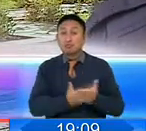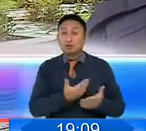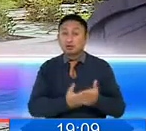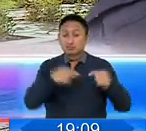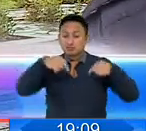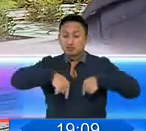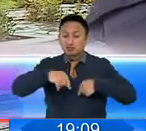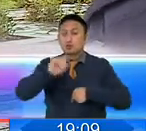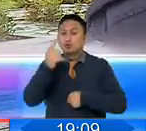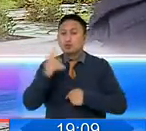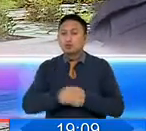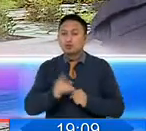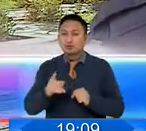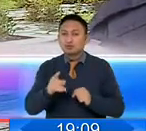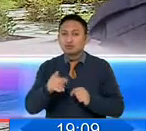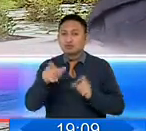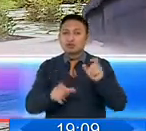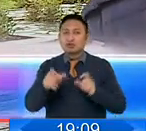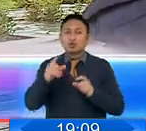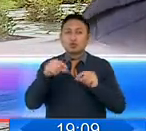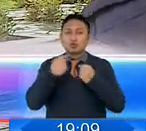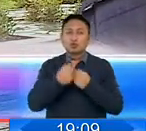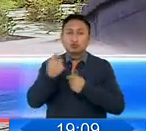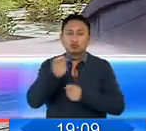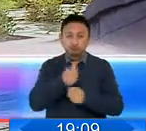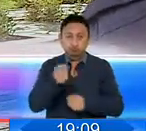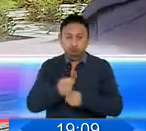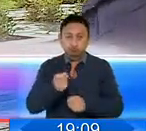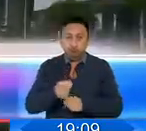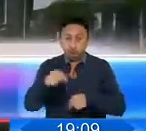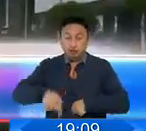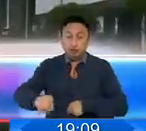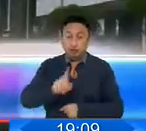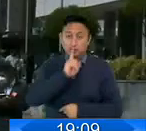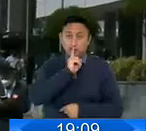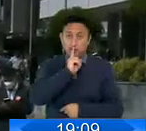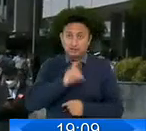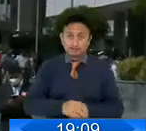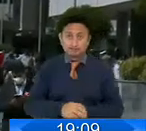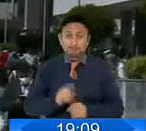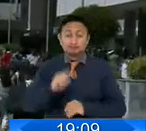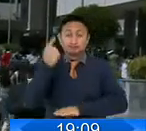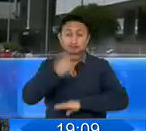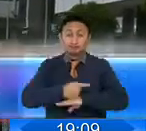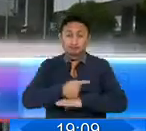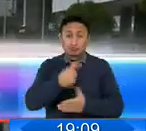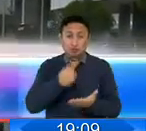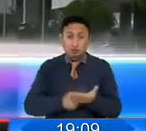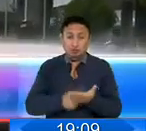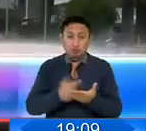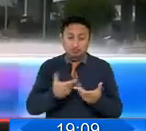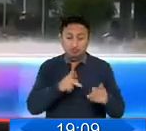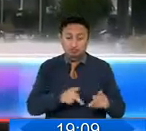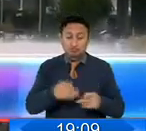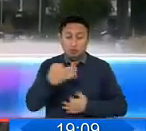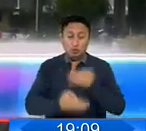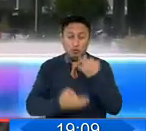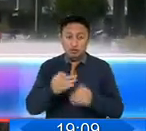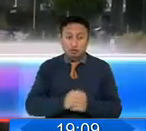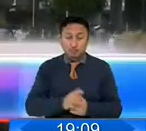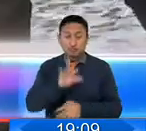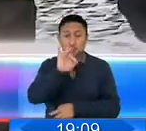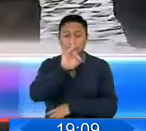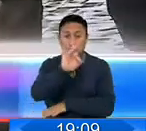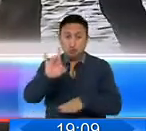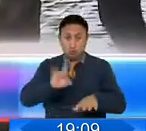solo es un montaje político para al buscar a callarnos en el primer día de audiencia preparatoria el juicio que duró cerca de 8 horas